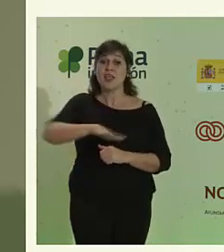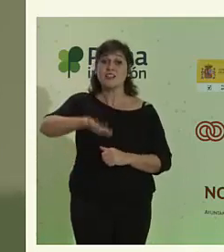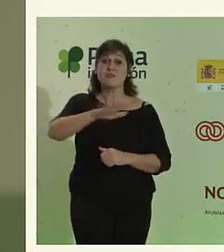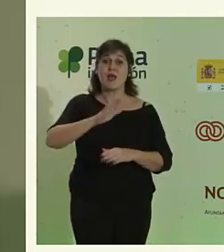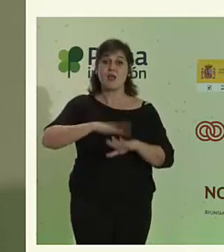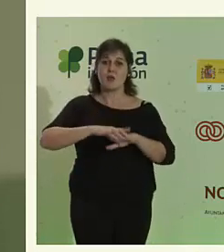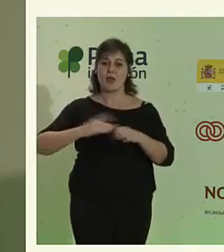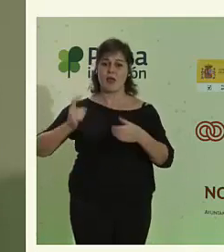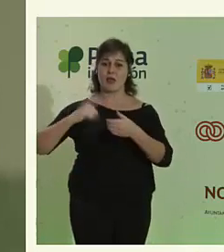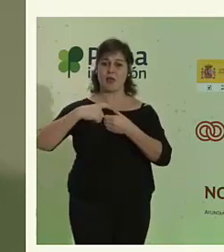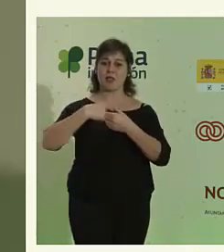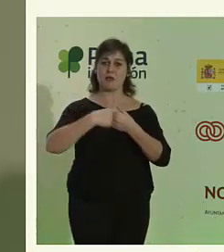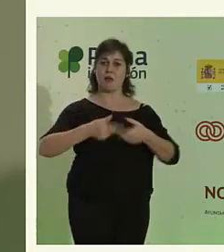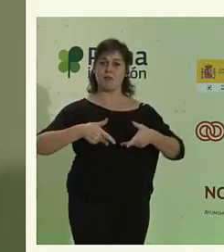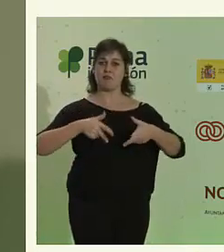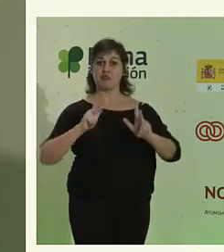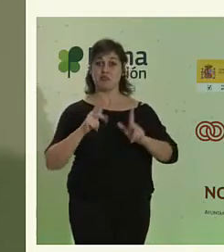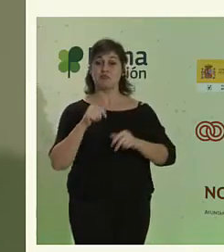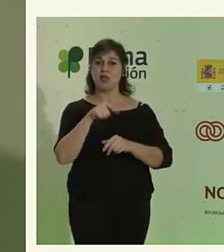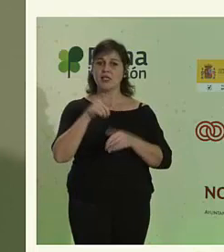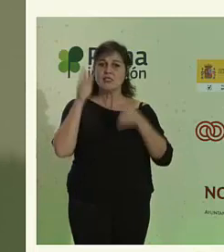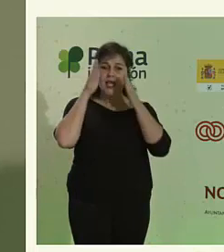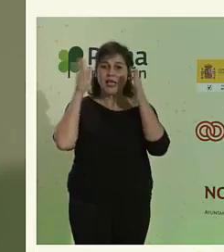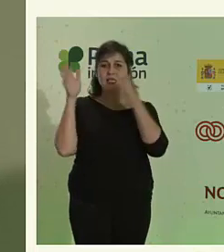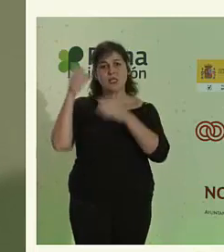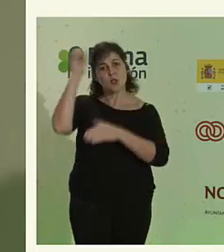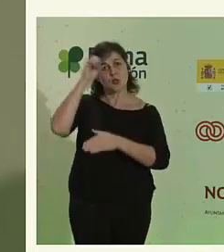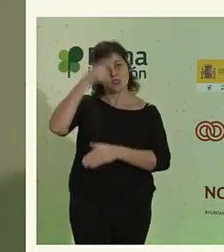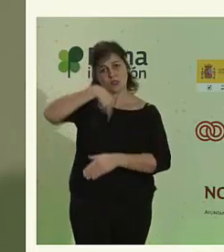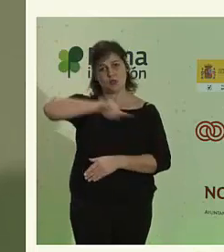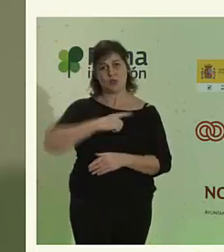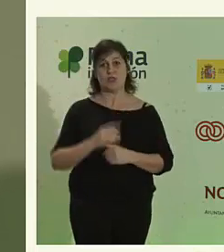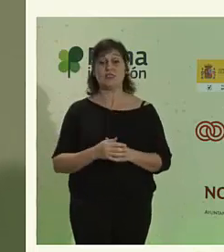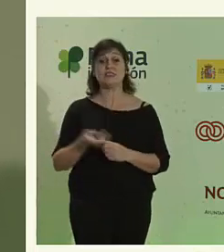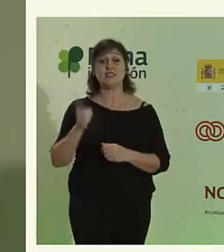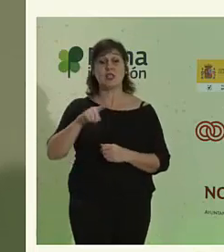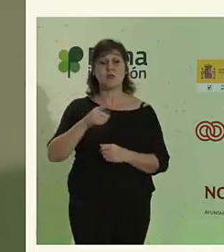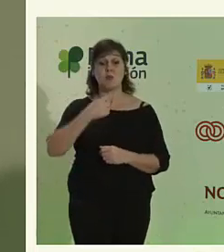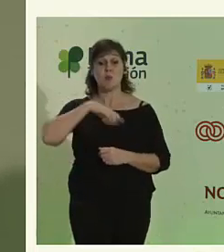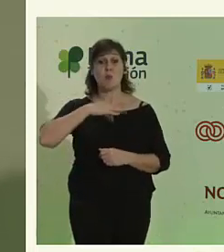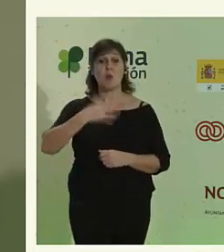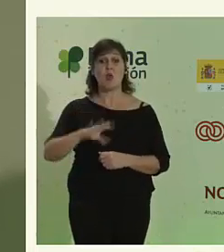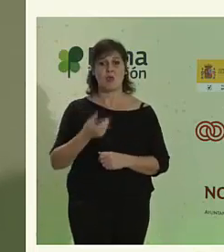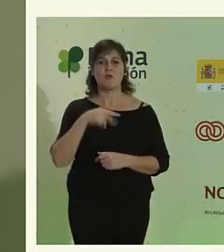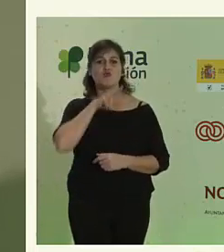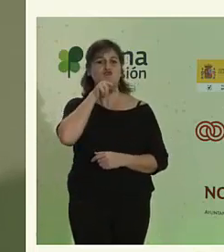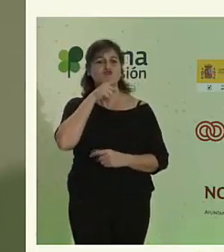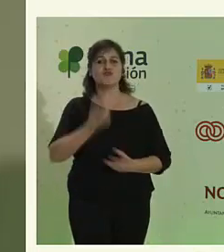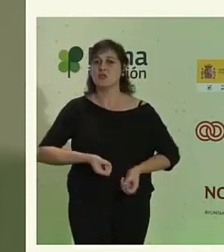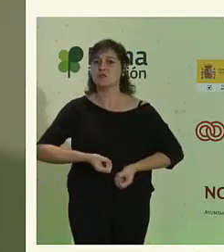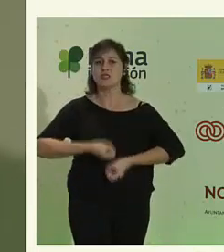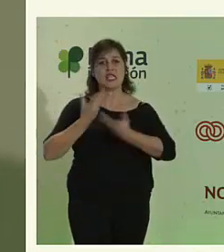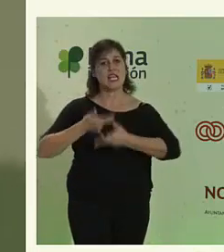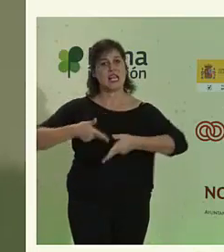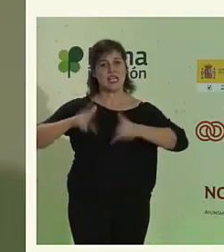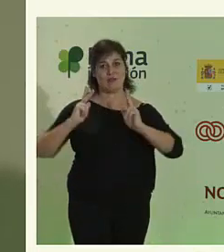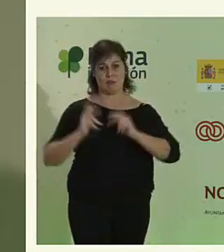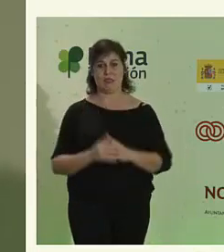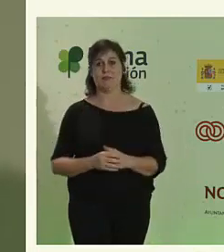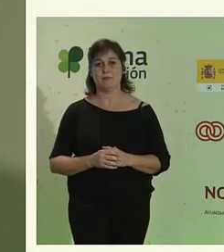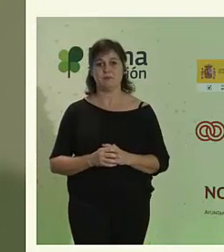participación, donde se tienen en cuenta nuestras opiniones y podemos hablar y expresarnos